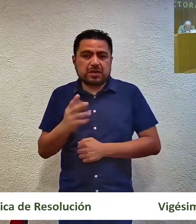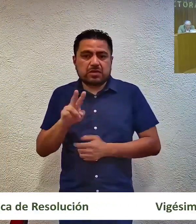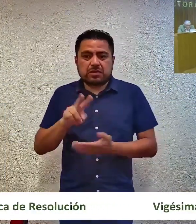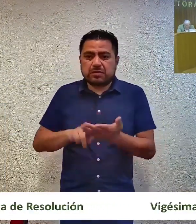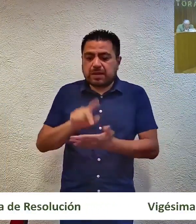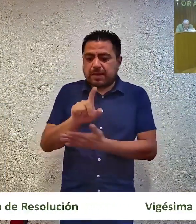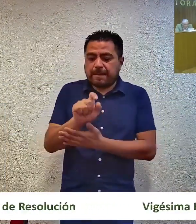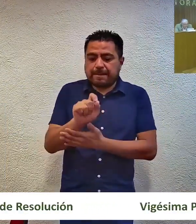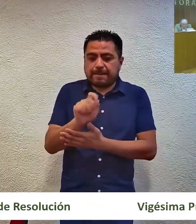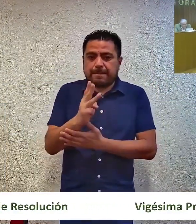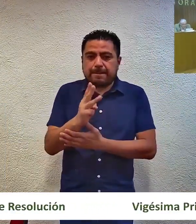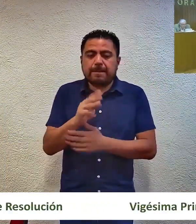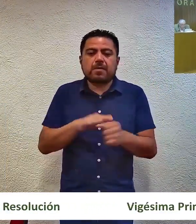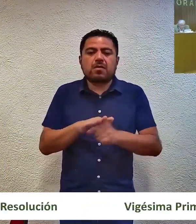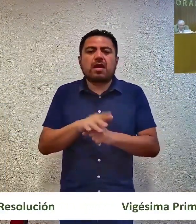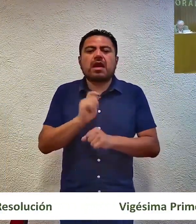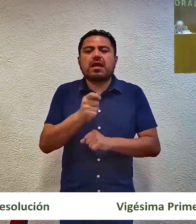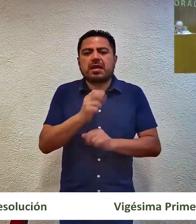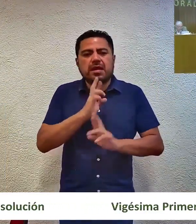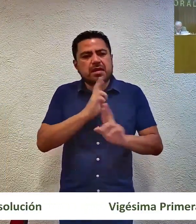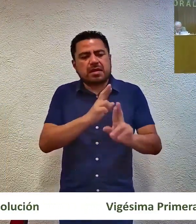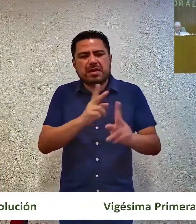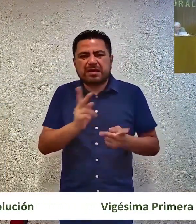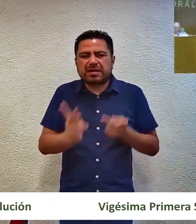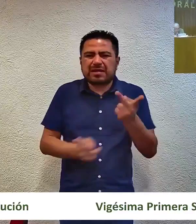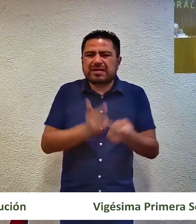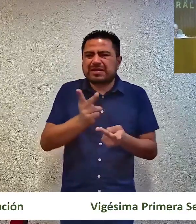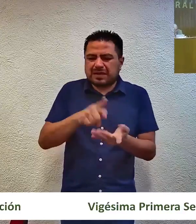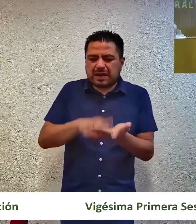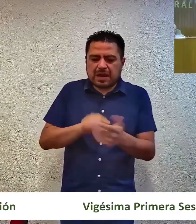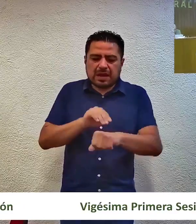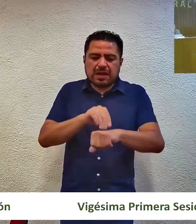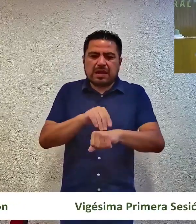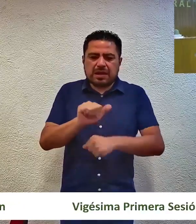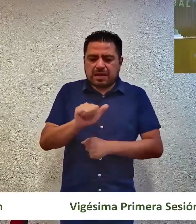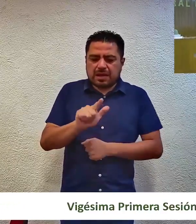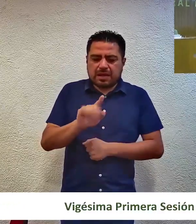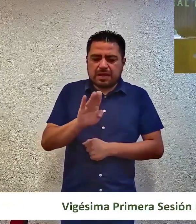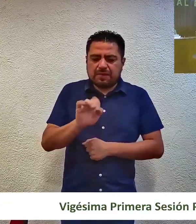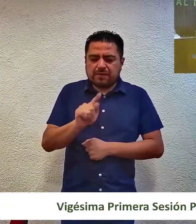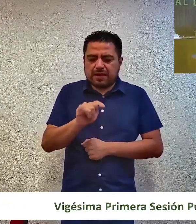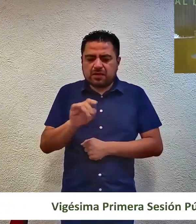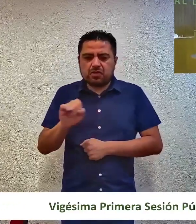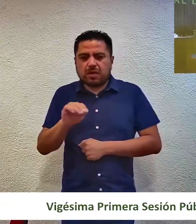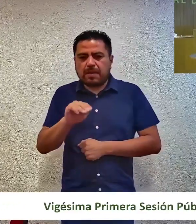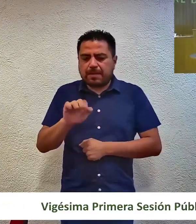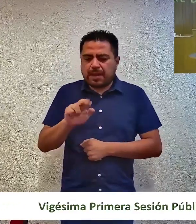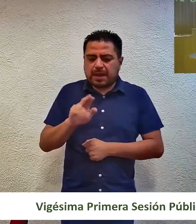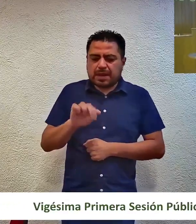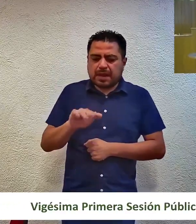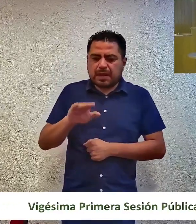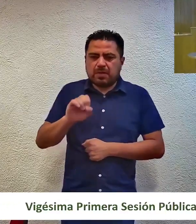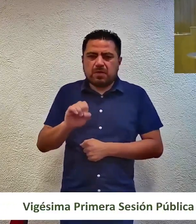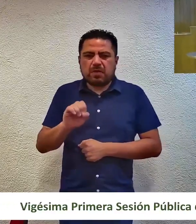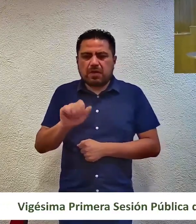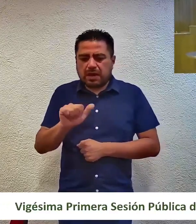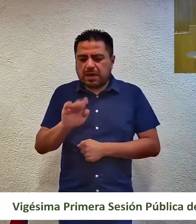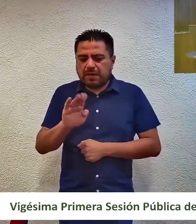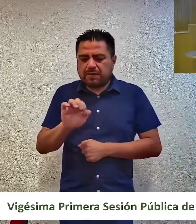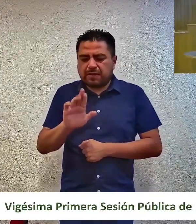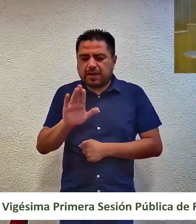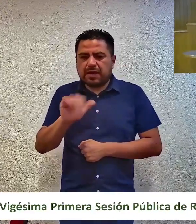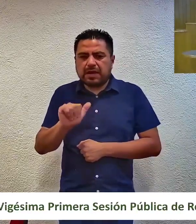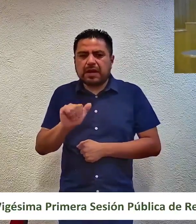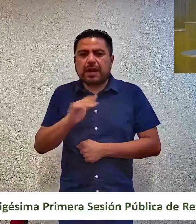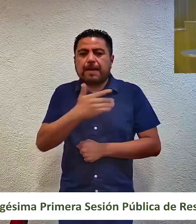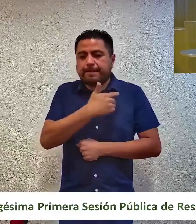032/SO/31-05-2023, por el que se da respuesta a las consultas formuladas por los ciudadanos Alberto Catalán Bastida y Mariano Hansel Patricio Abarca, en calidad